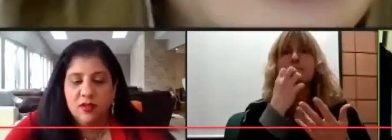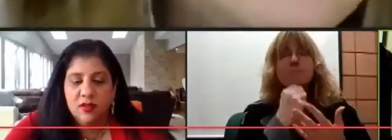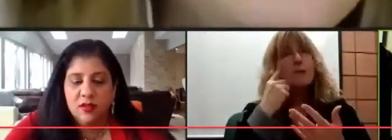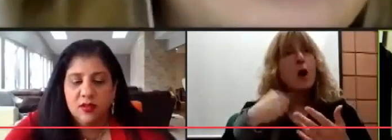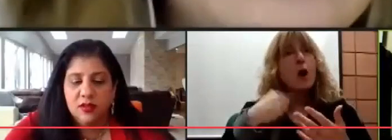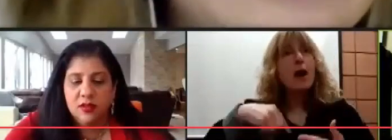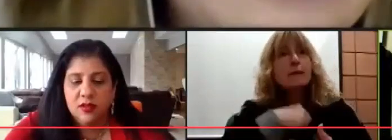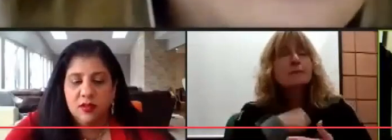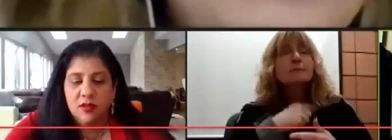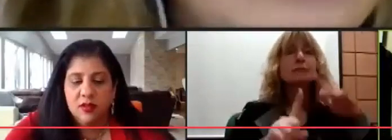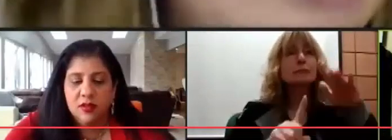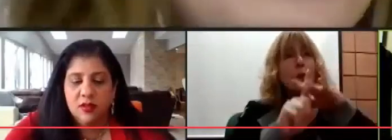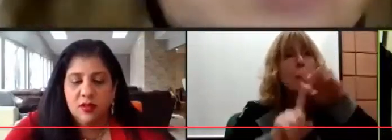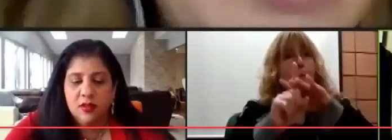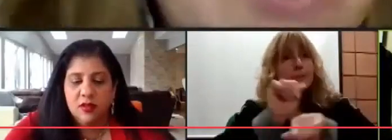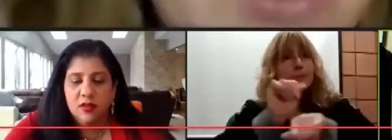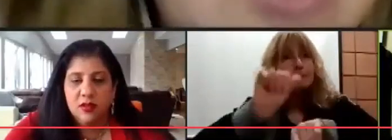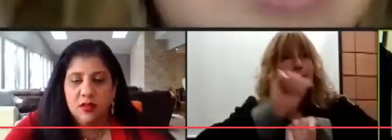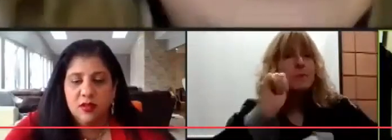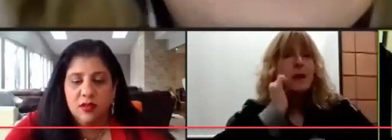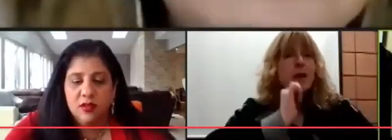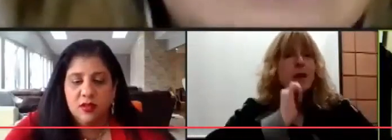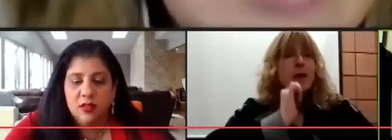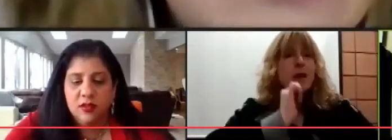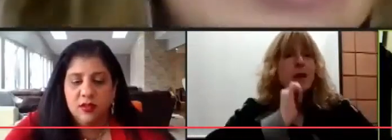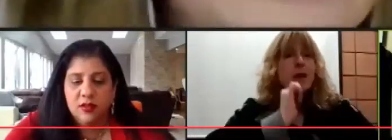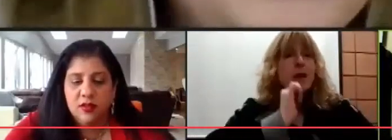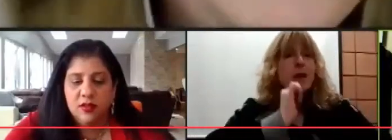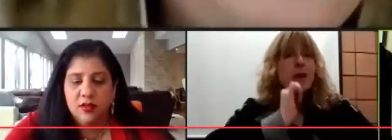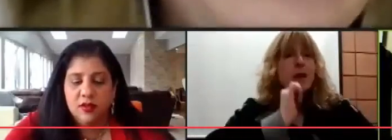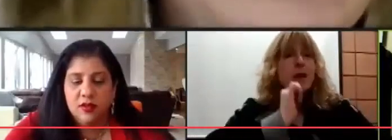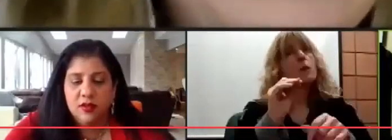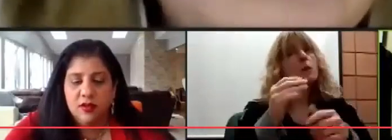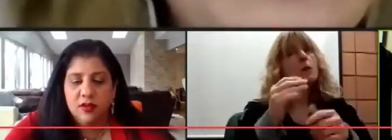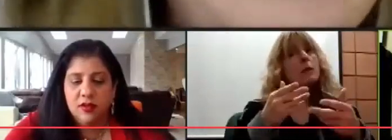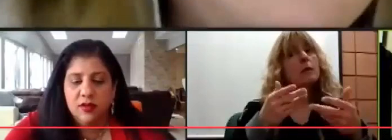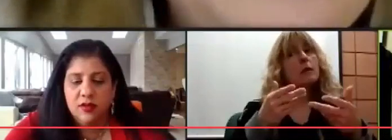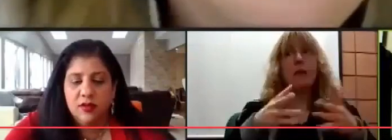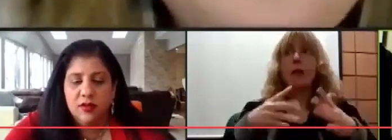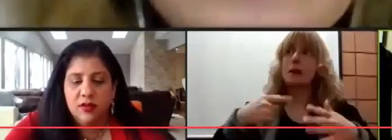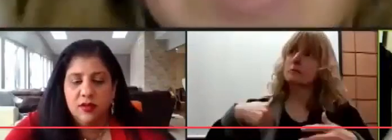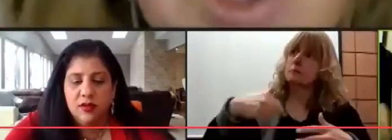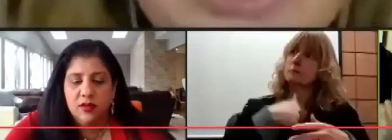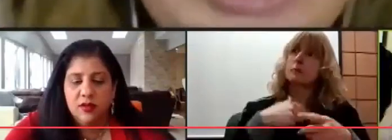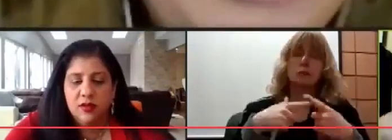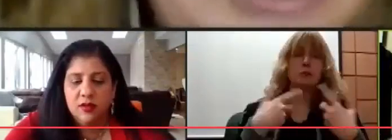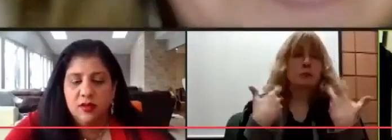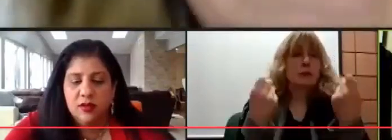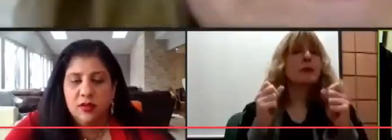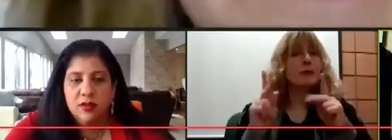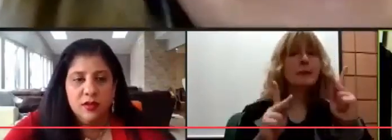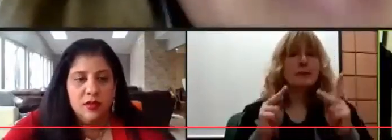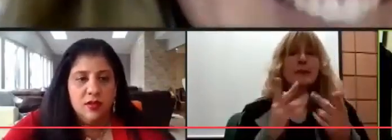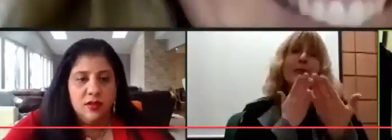que acabas de decir que ya se están cansando y quiero darte gracias a tu